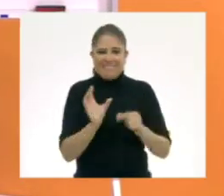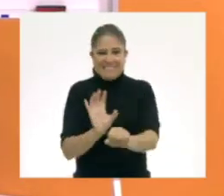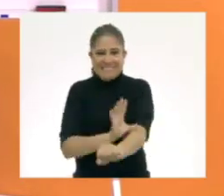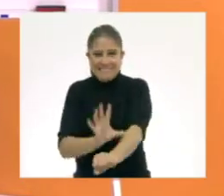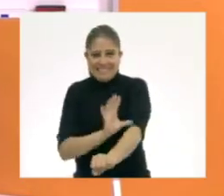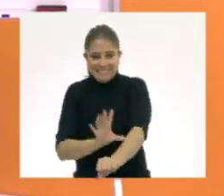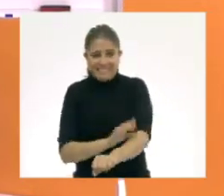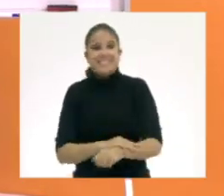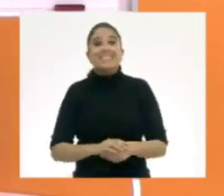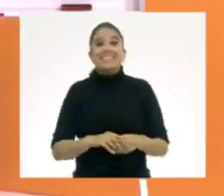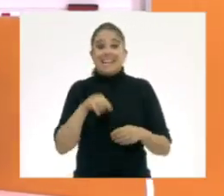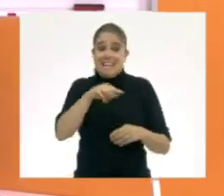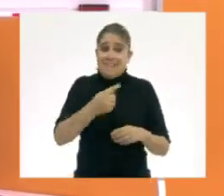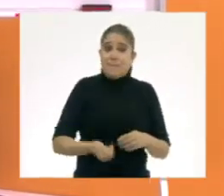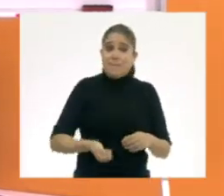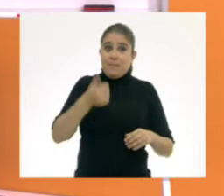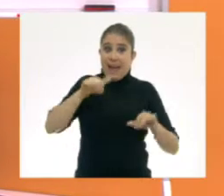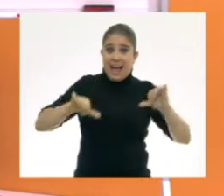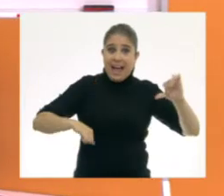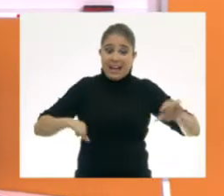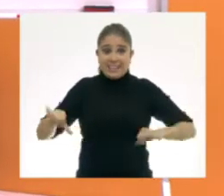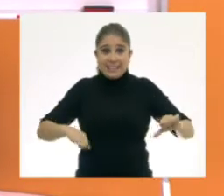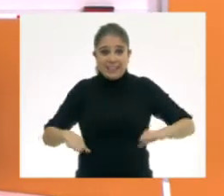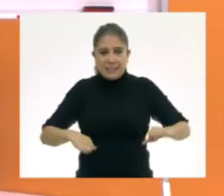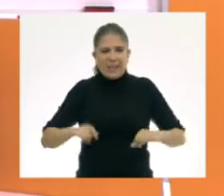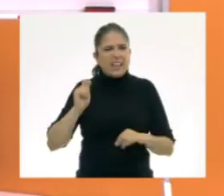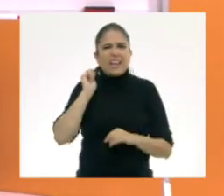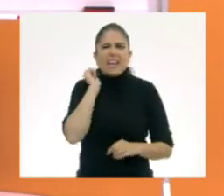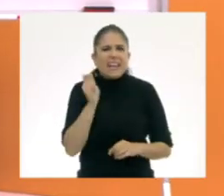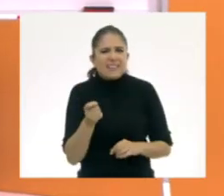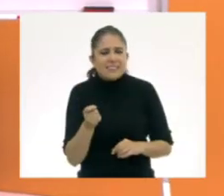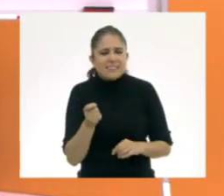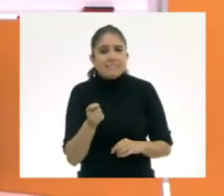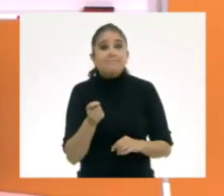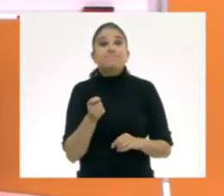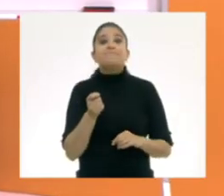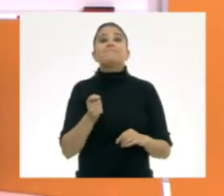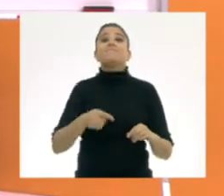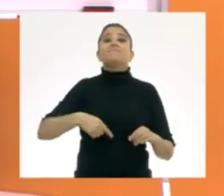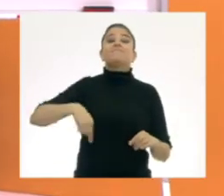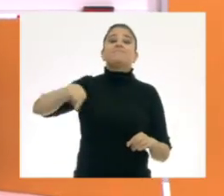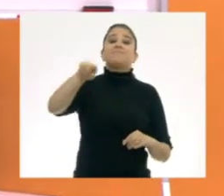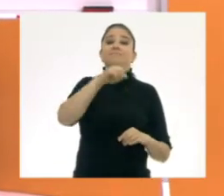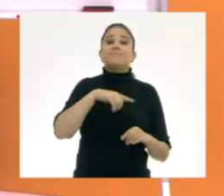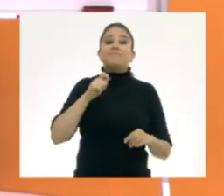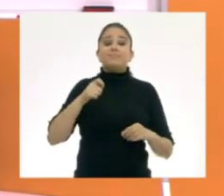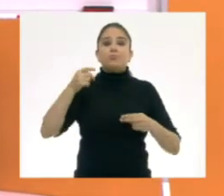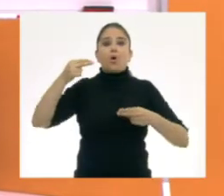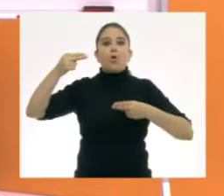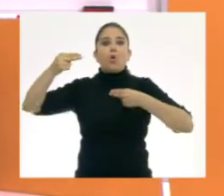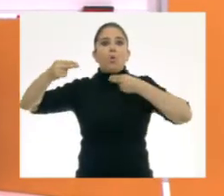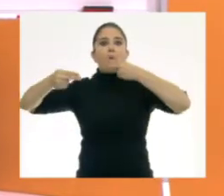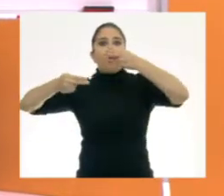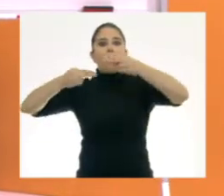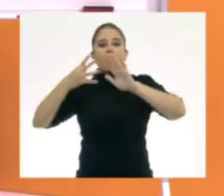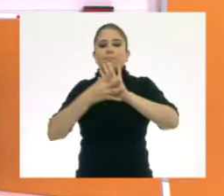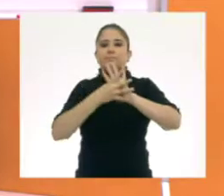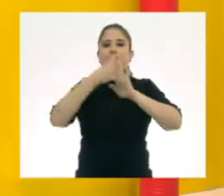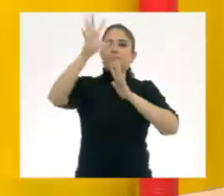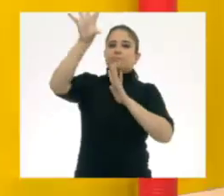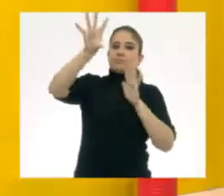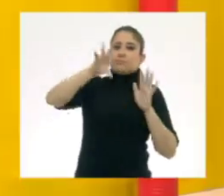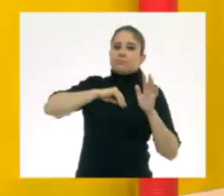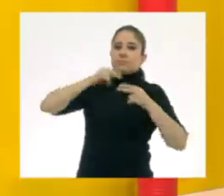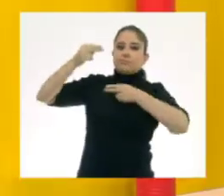Bueno, tenemos esta primera actividad que va a ser, ¿sí? Sí. Que vamos a hacer nubes. Nubes. Nubes. Muy